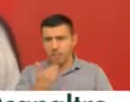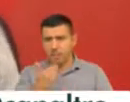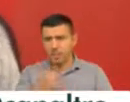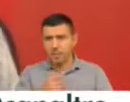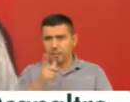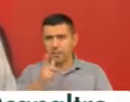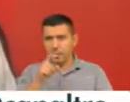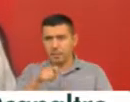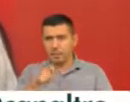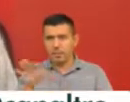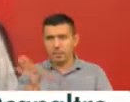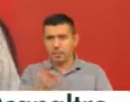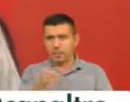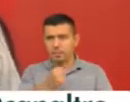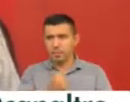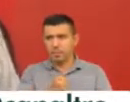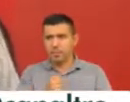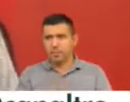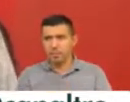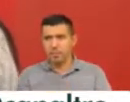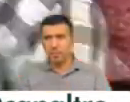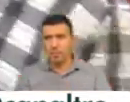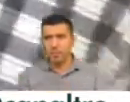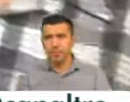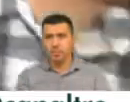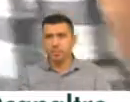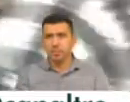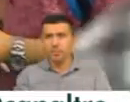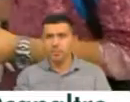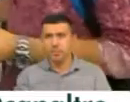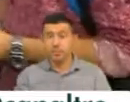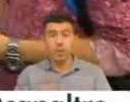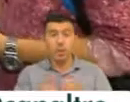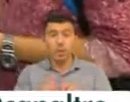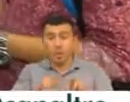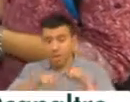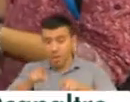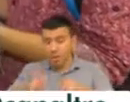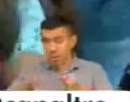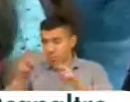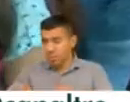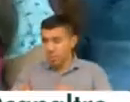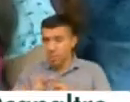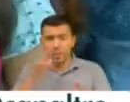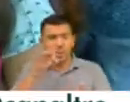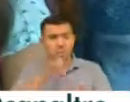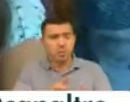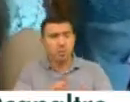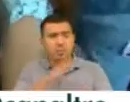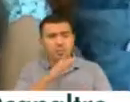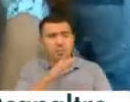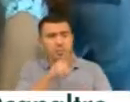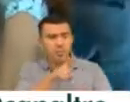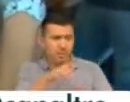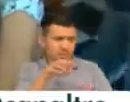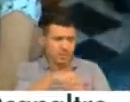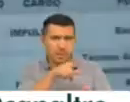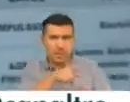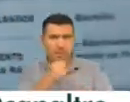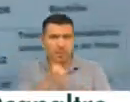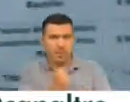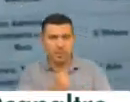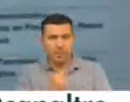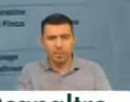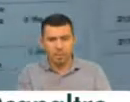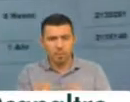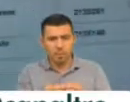lo que está buscando el mercado laboral en el área metropolitana. Aquellas personas que no pudieron asistir al centro de empleo pueden acceder a más